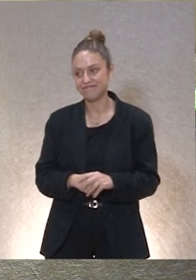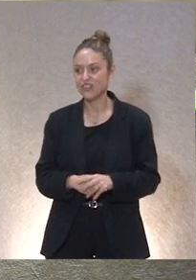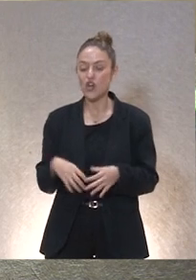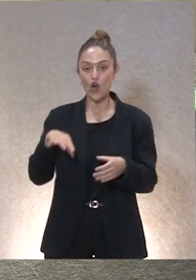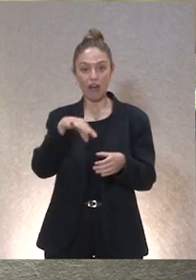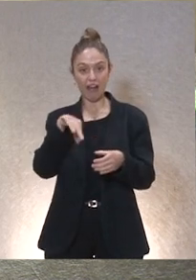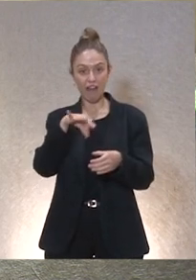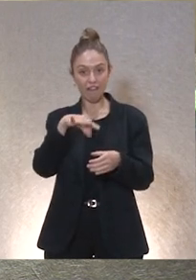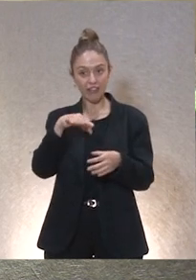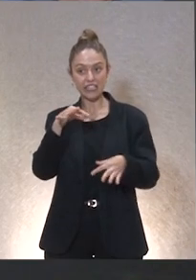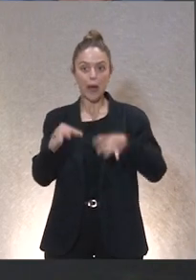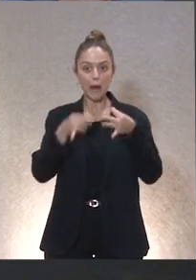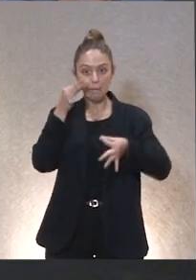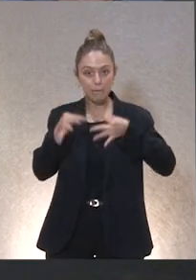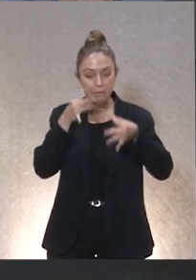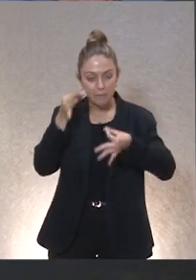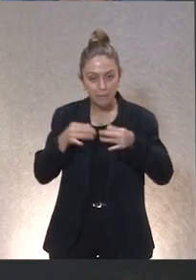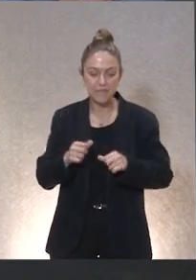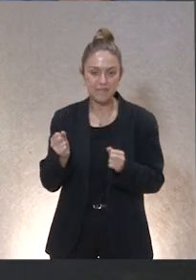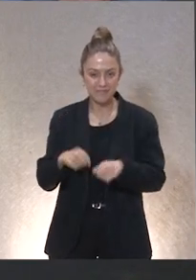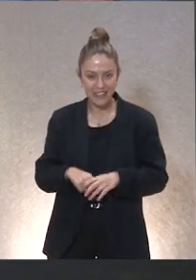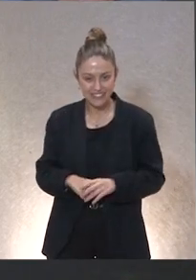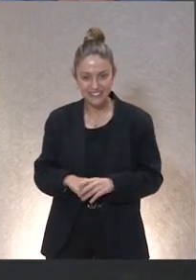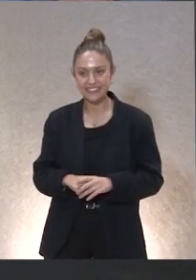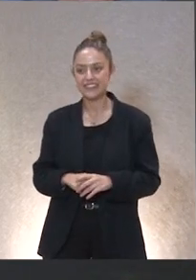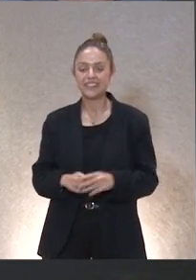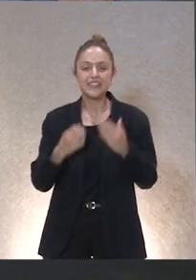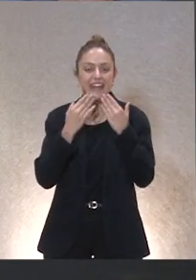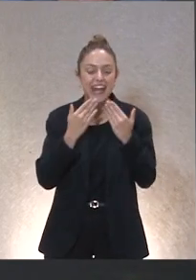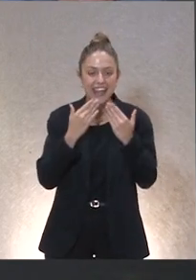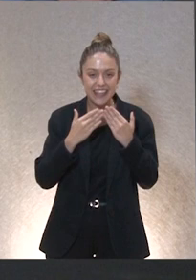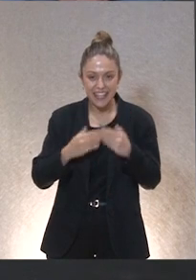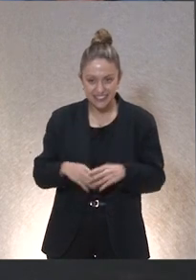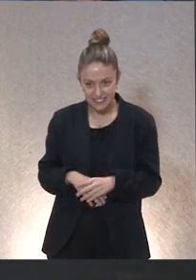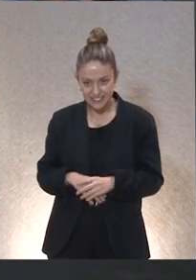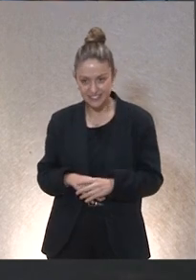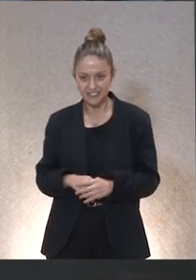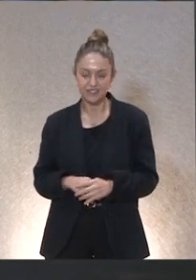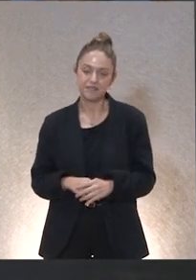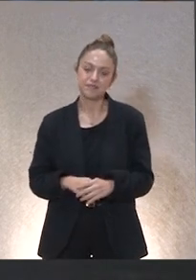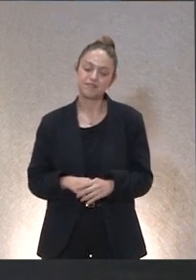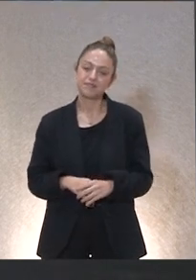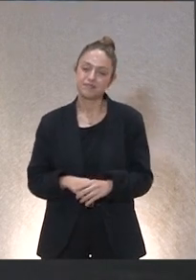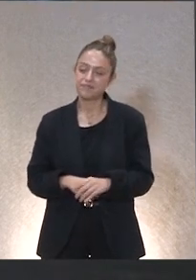catinos el charloteo es fantástico muy bienes Muchas gracias as